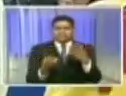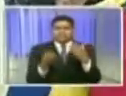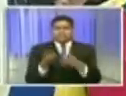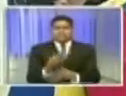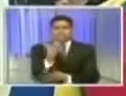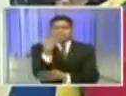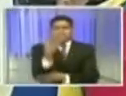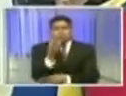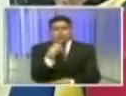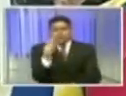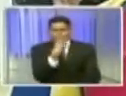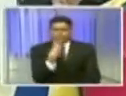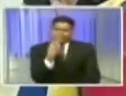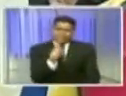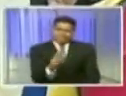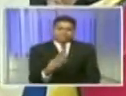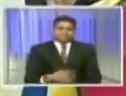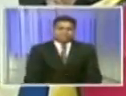Bye, bye, May.